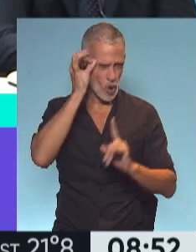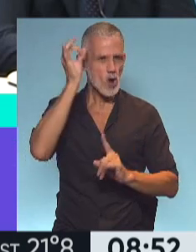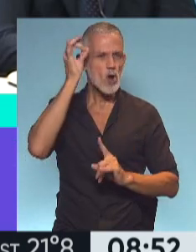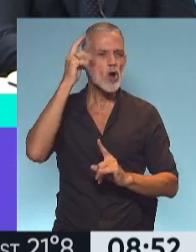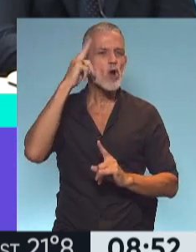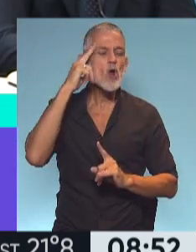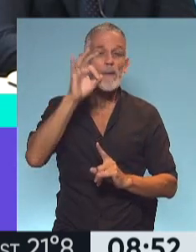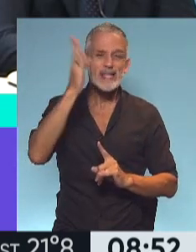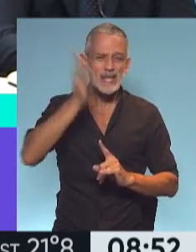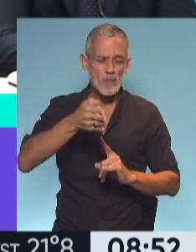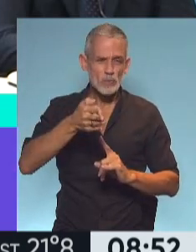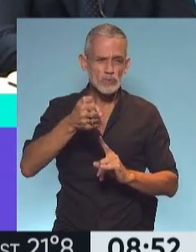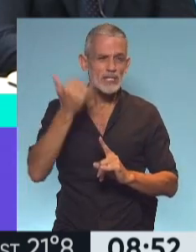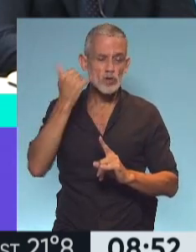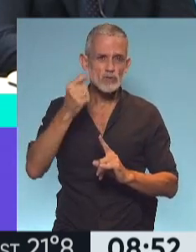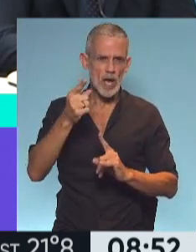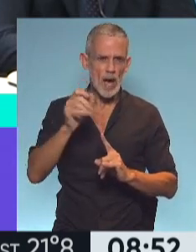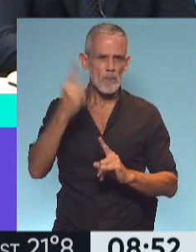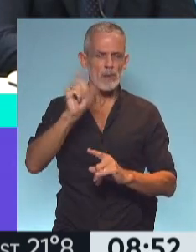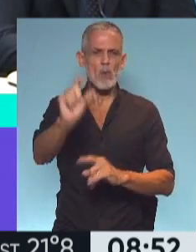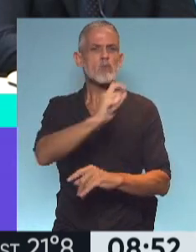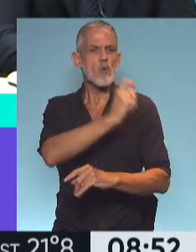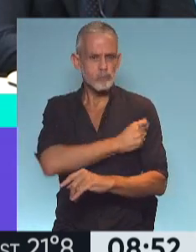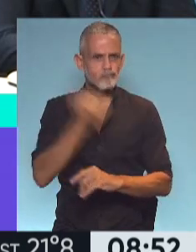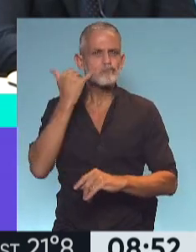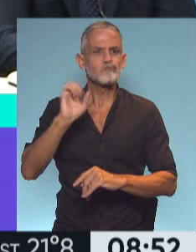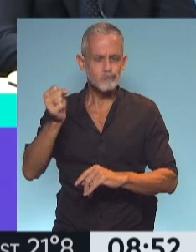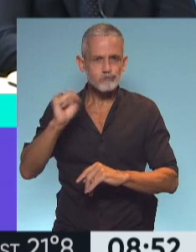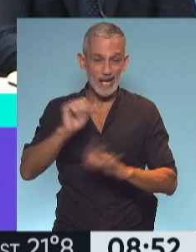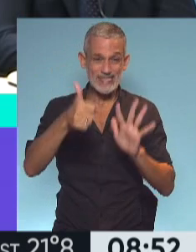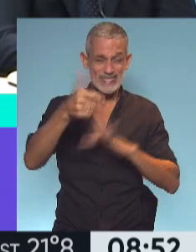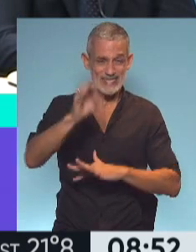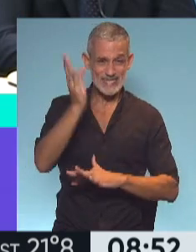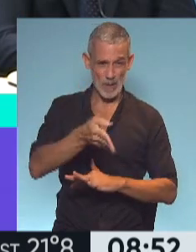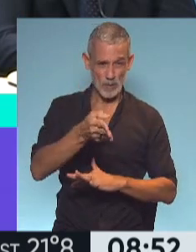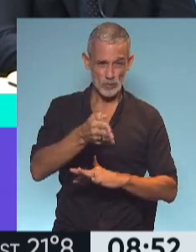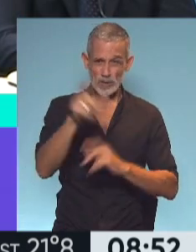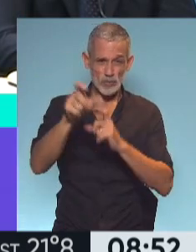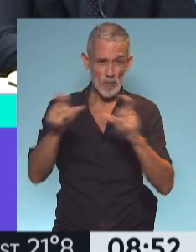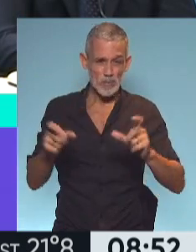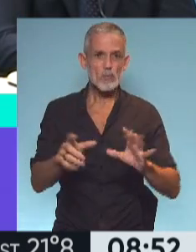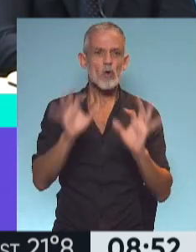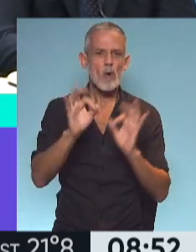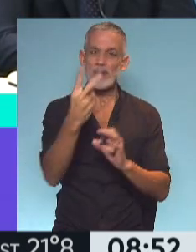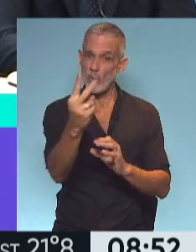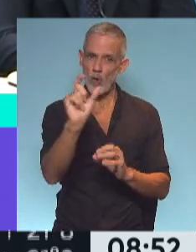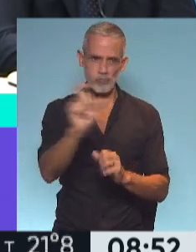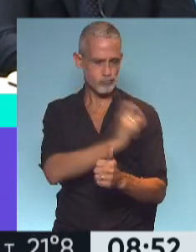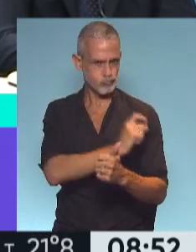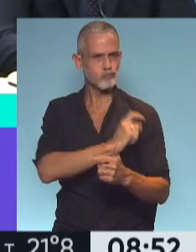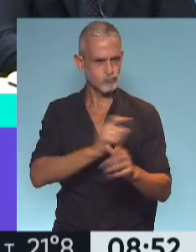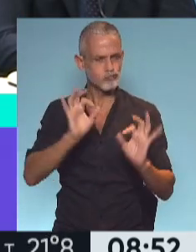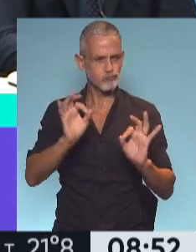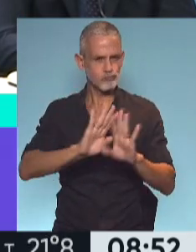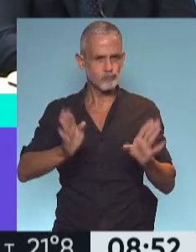90%, más del 90% la primera dosis de vacuna y casi el 60% el esquema completo. Y es un equipo